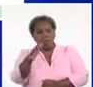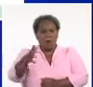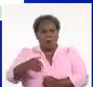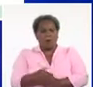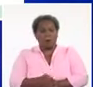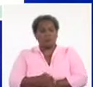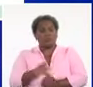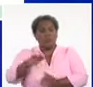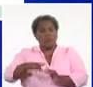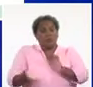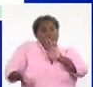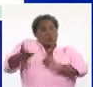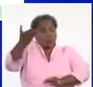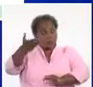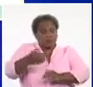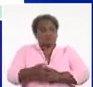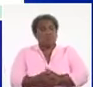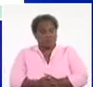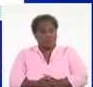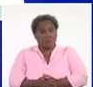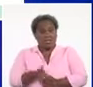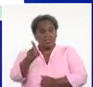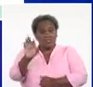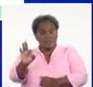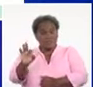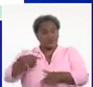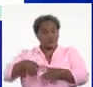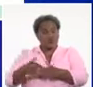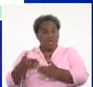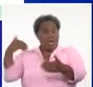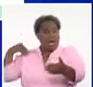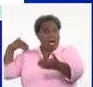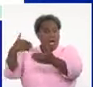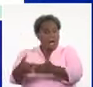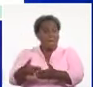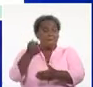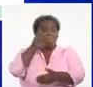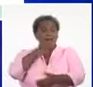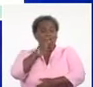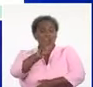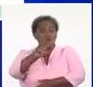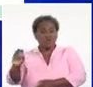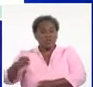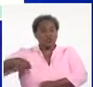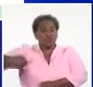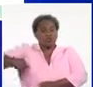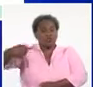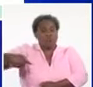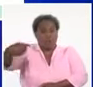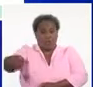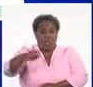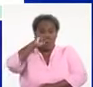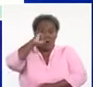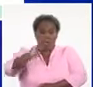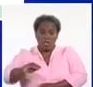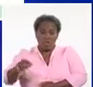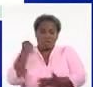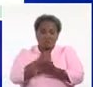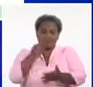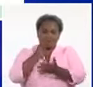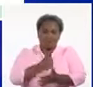incrementando. Llevamos 18 días consecutivos con más de 200 casos diarios, 7